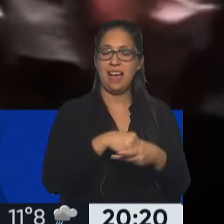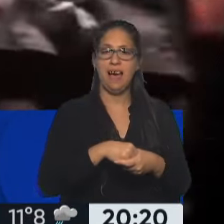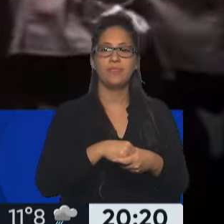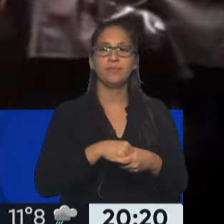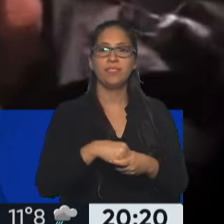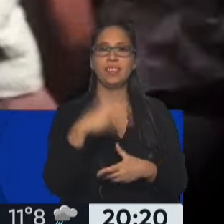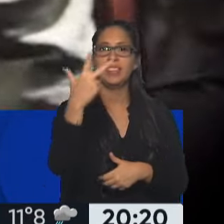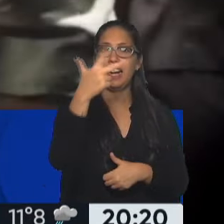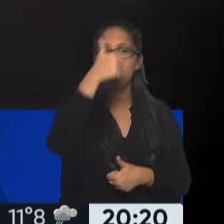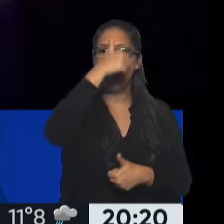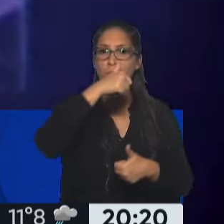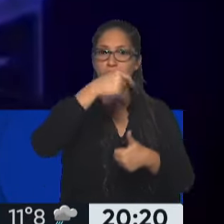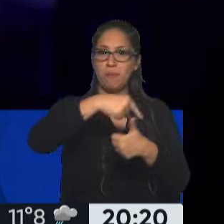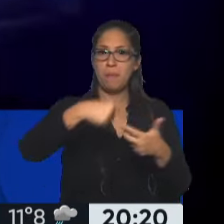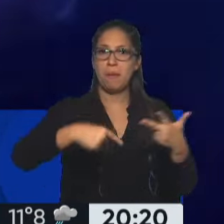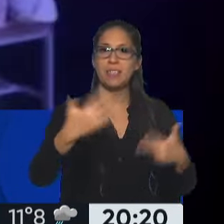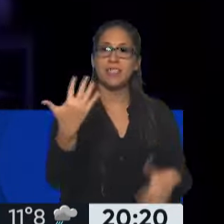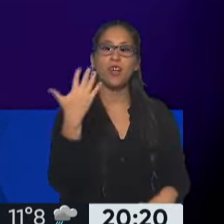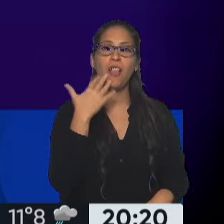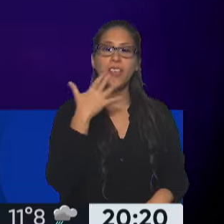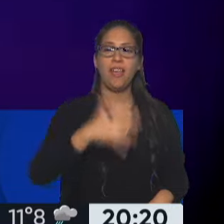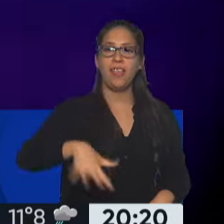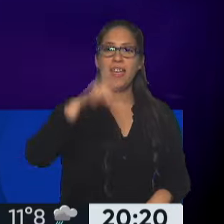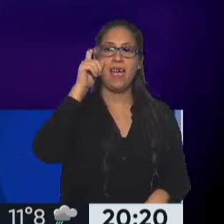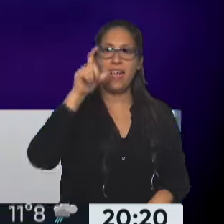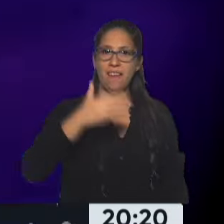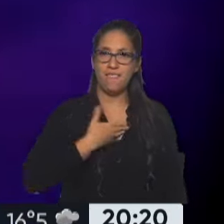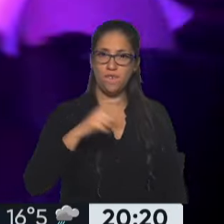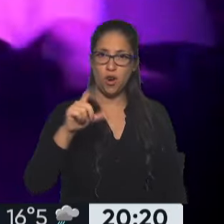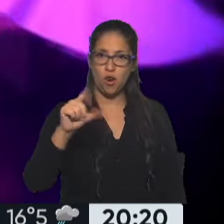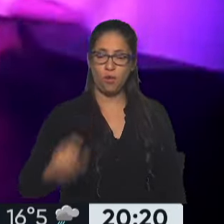los tres domingos que quedan de abril a las 5 de la tarde en El Foco.